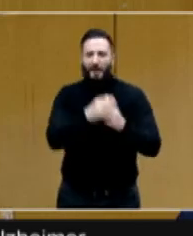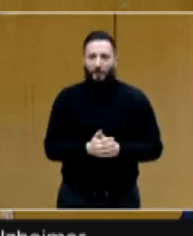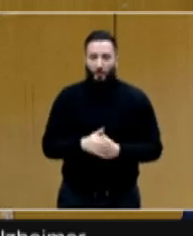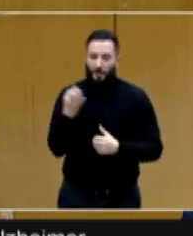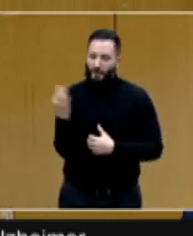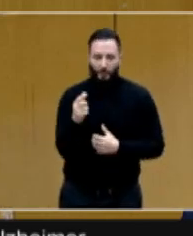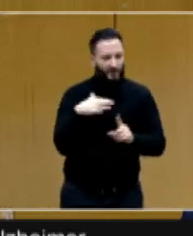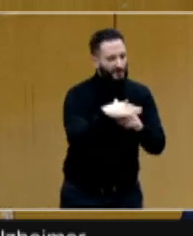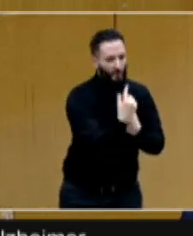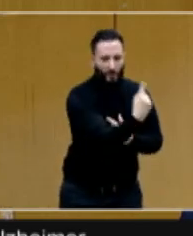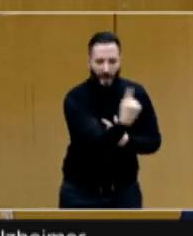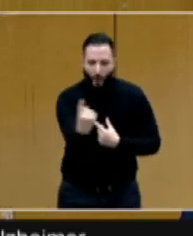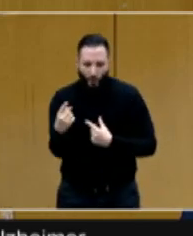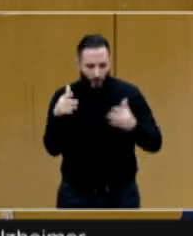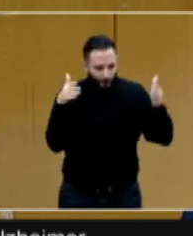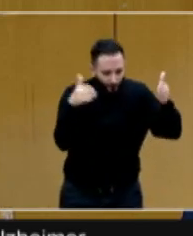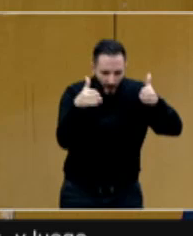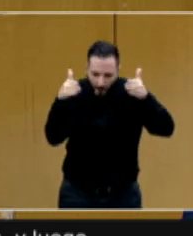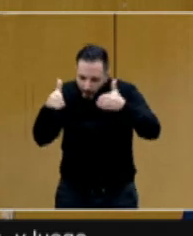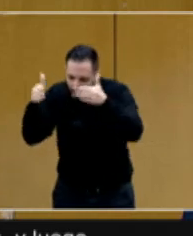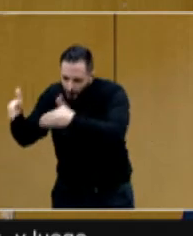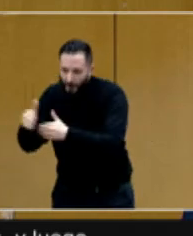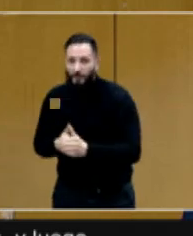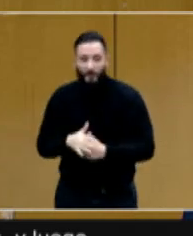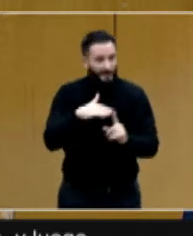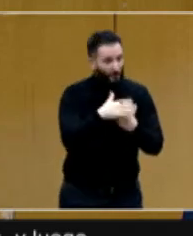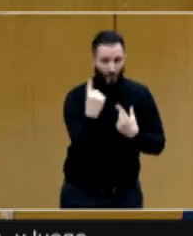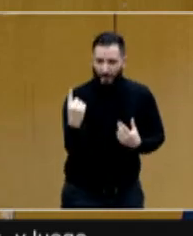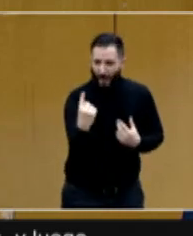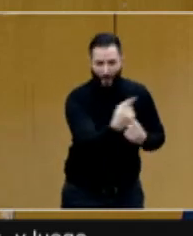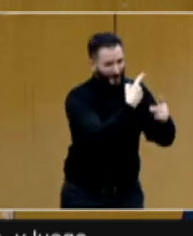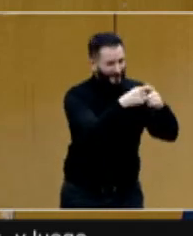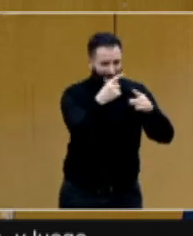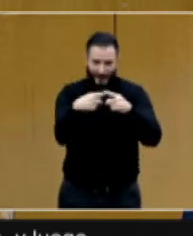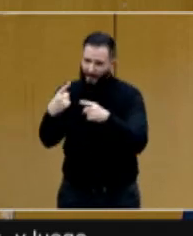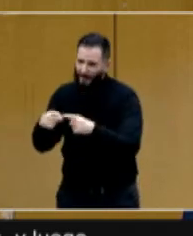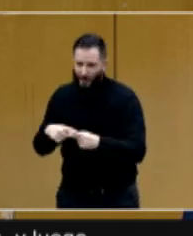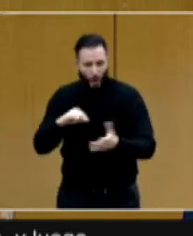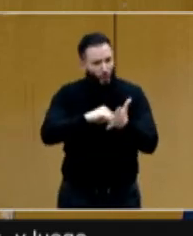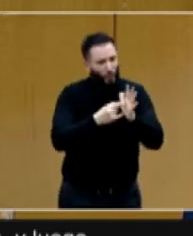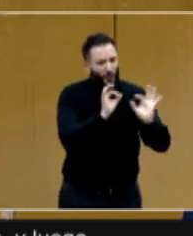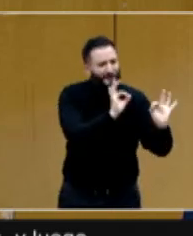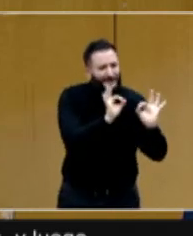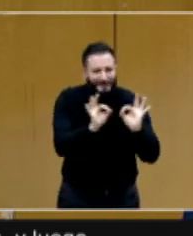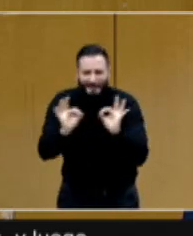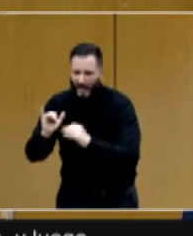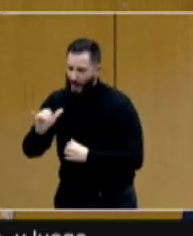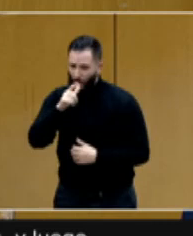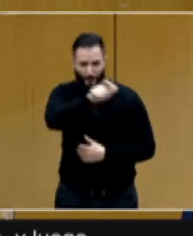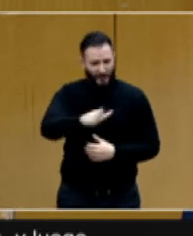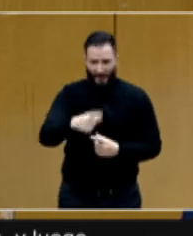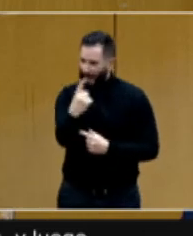Esto no es la fiducia ni la legítima cada caso concreto es una tiene una solución concreta porque cada persona es diferente de a otras